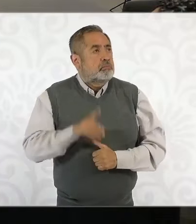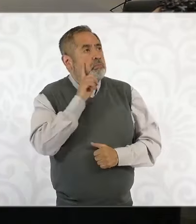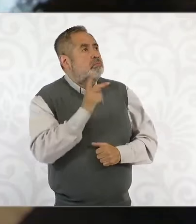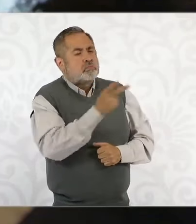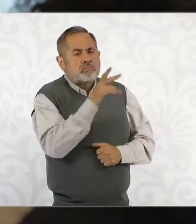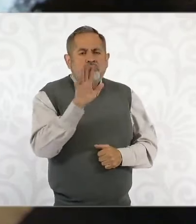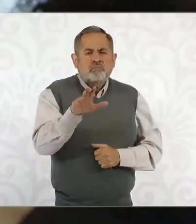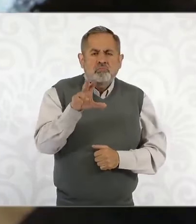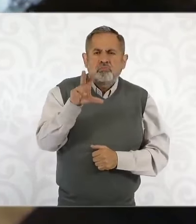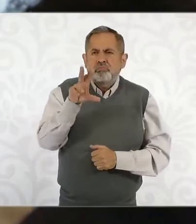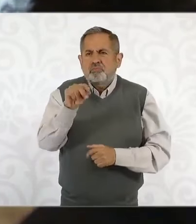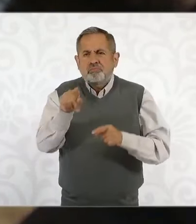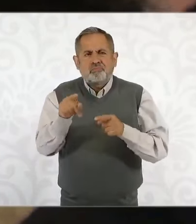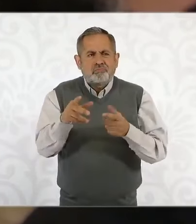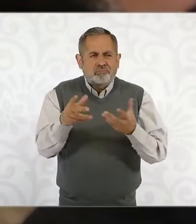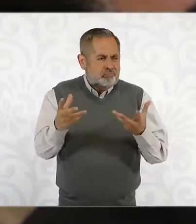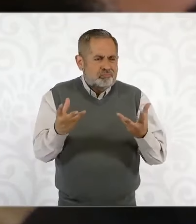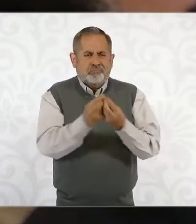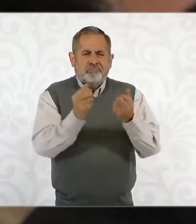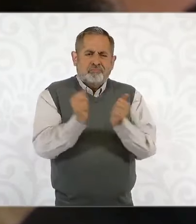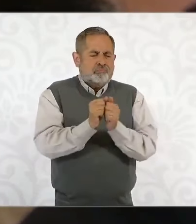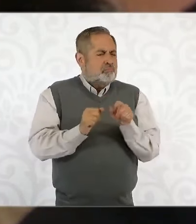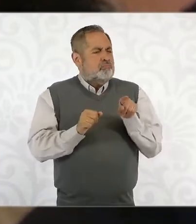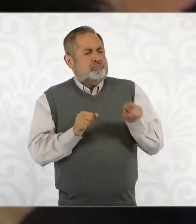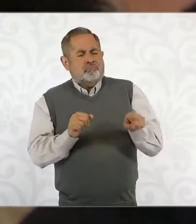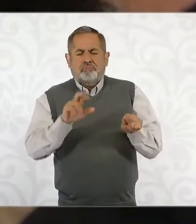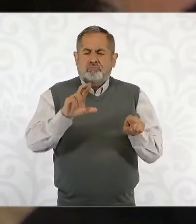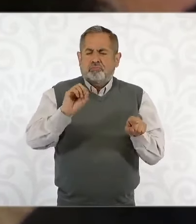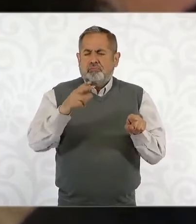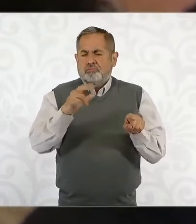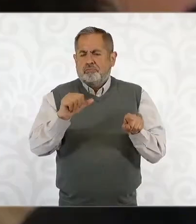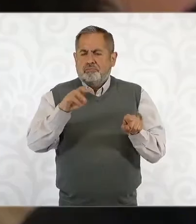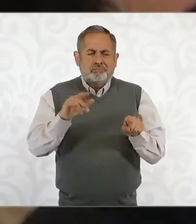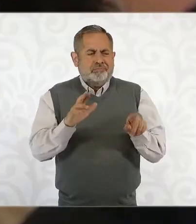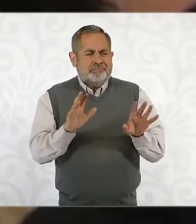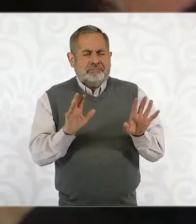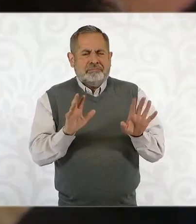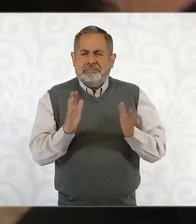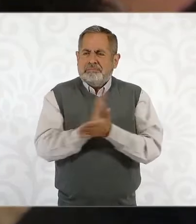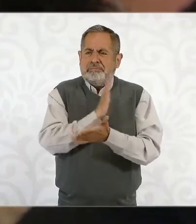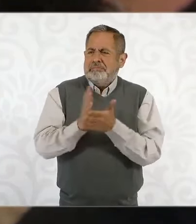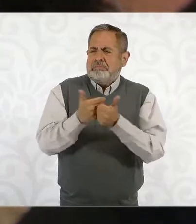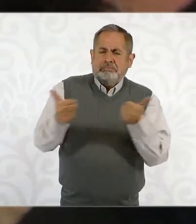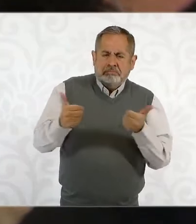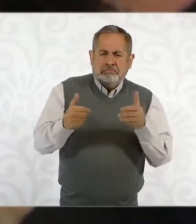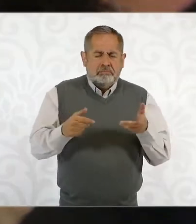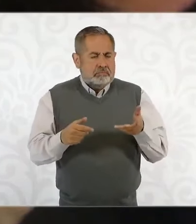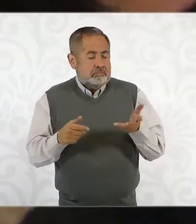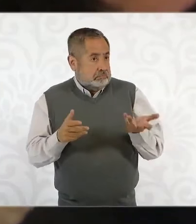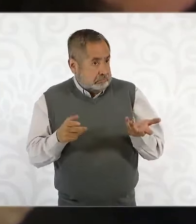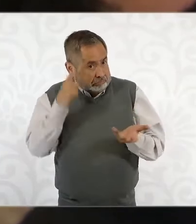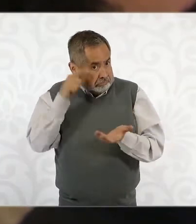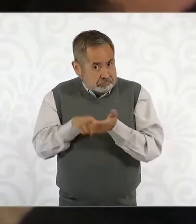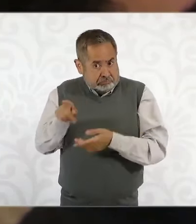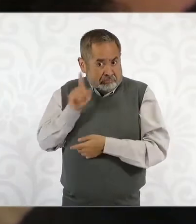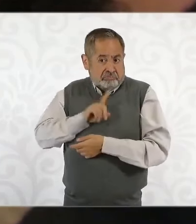que no fuera un personaje ligado con Rocha Moya. Al final de cuentas, ¿usted considera que sí